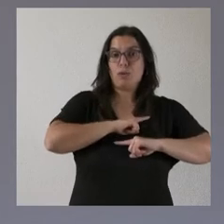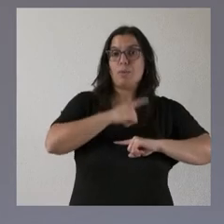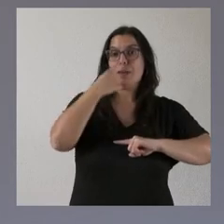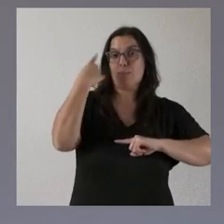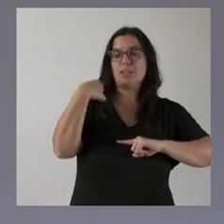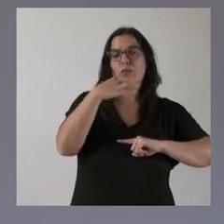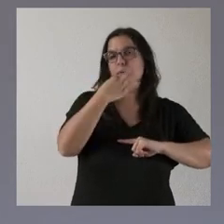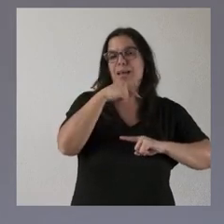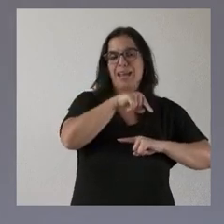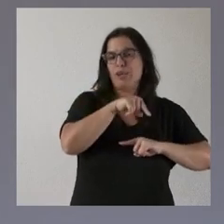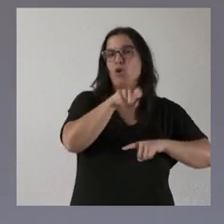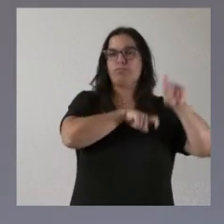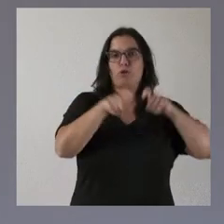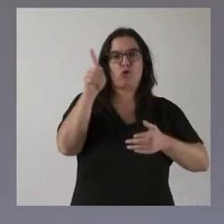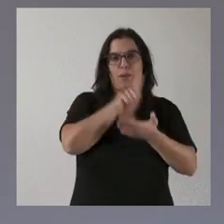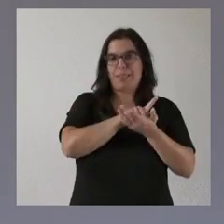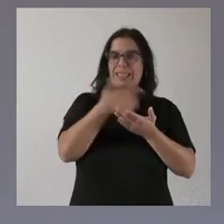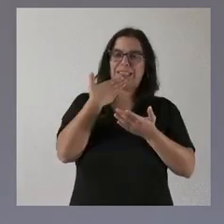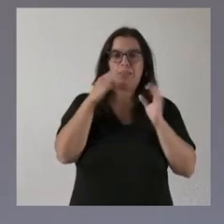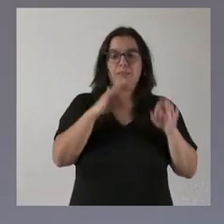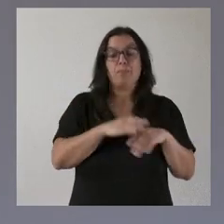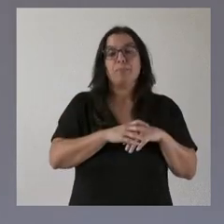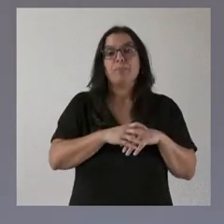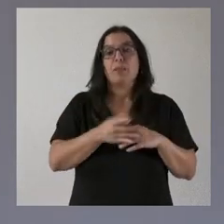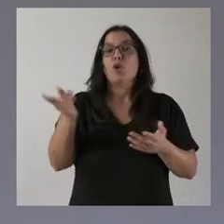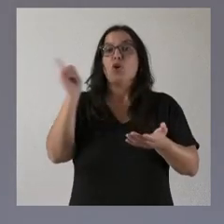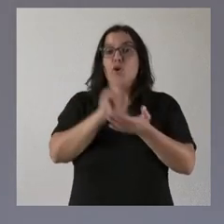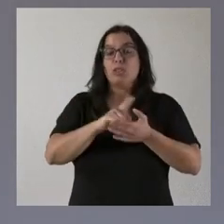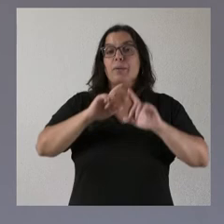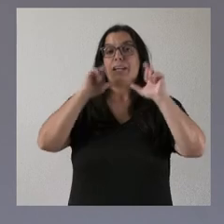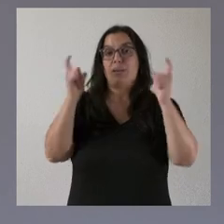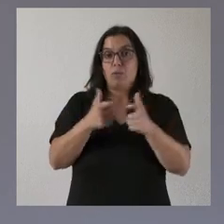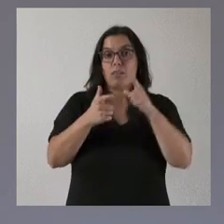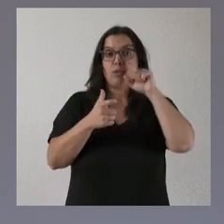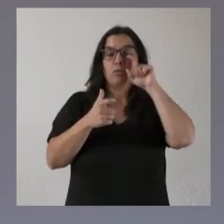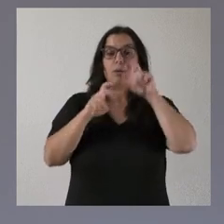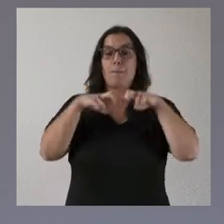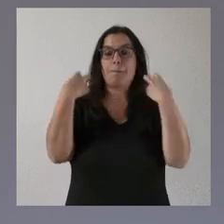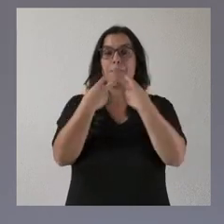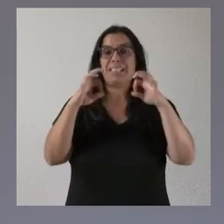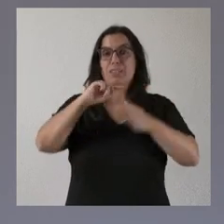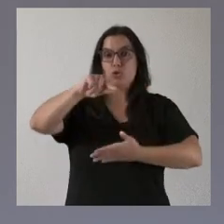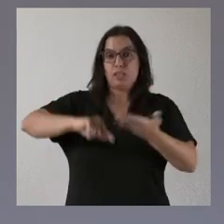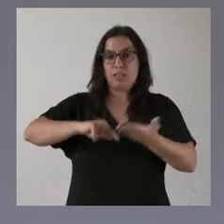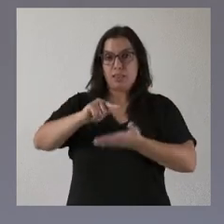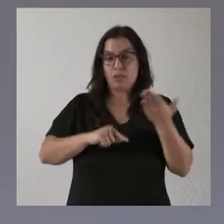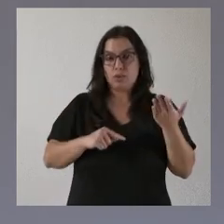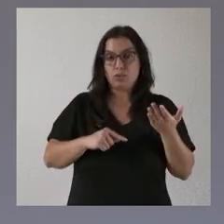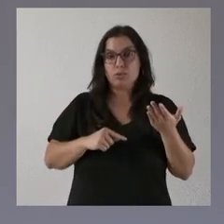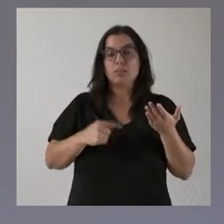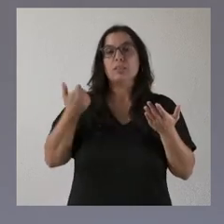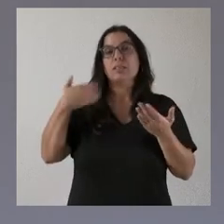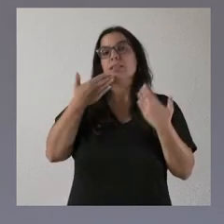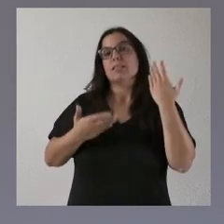2021 se ha reunido nuevamente nuevamente la mesa de contratación se alea